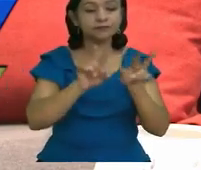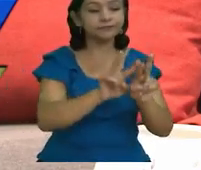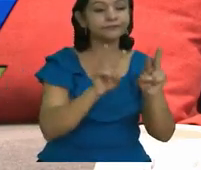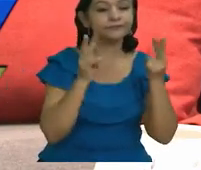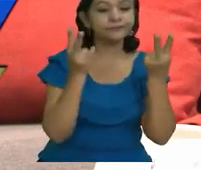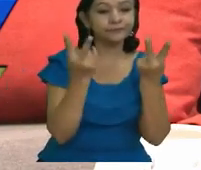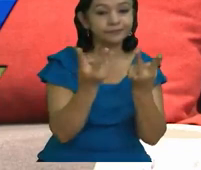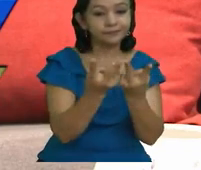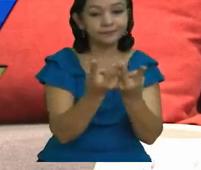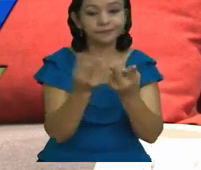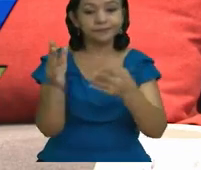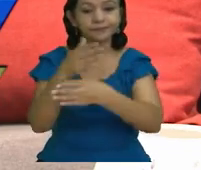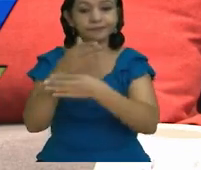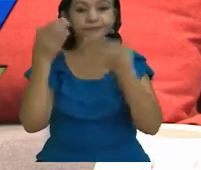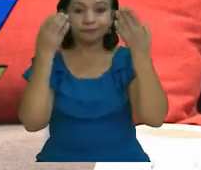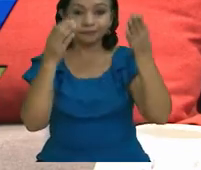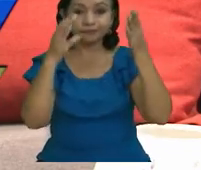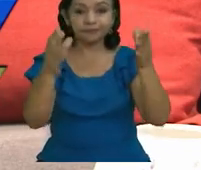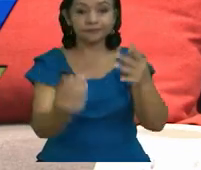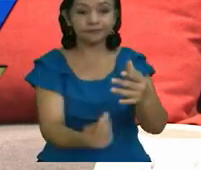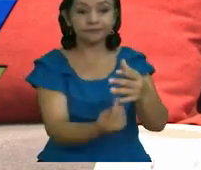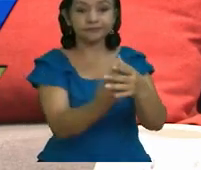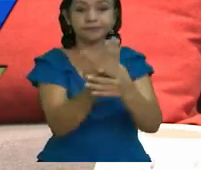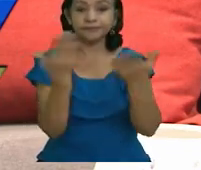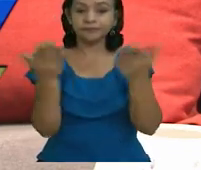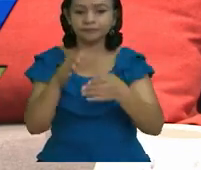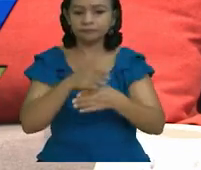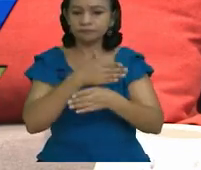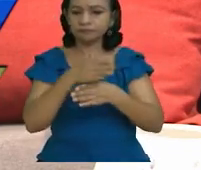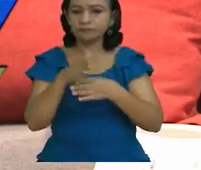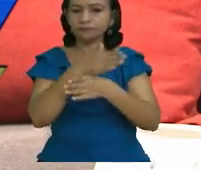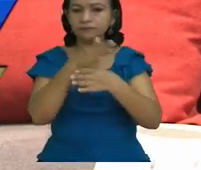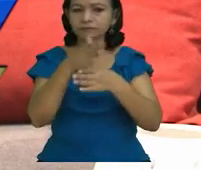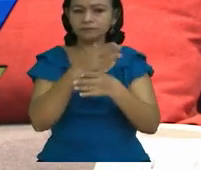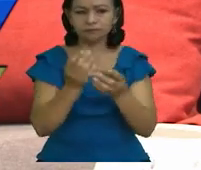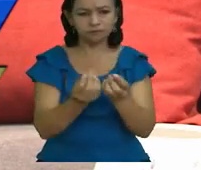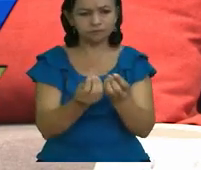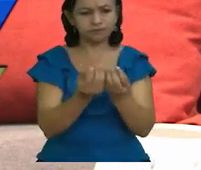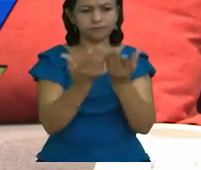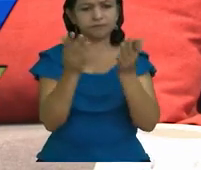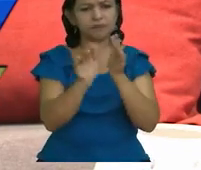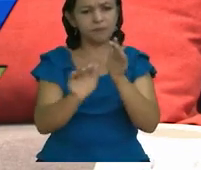caso de otros rubros, buscando cómo diversificar